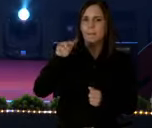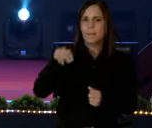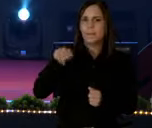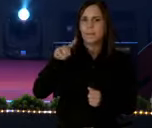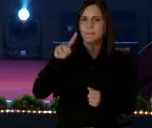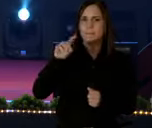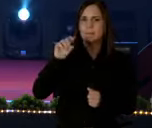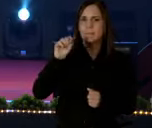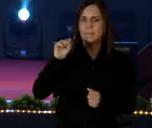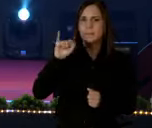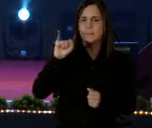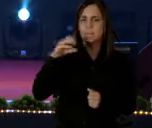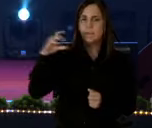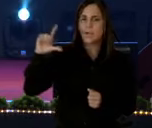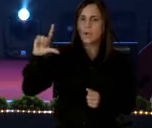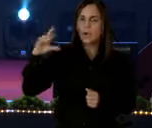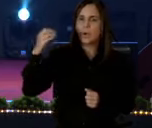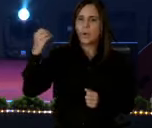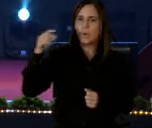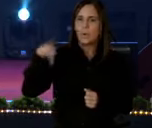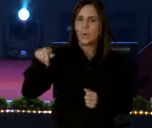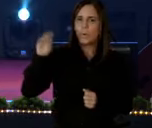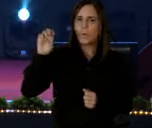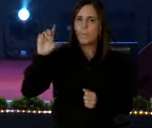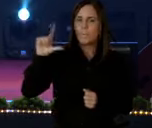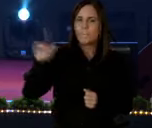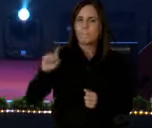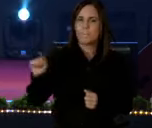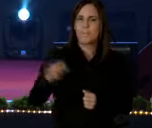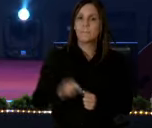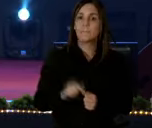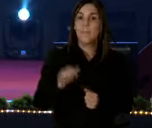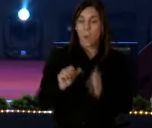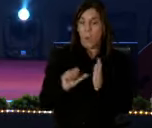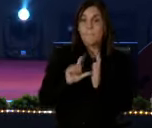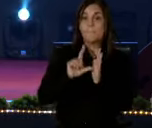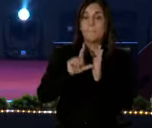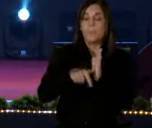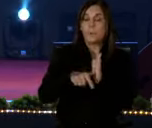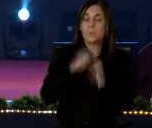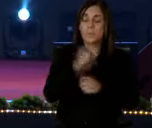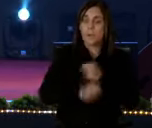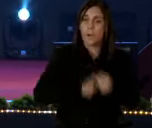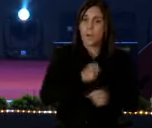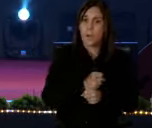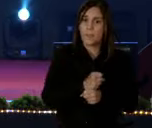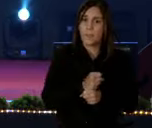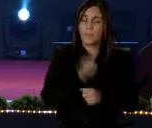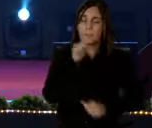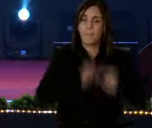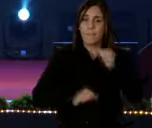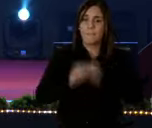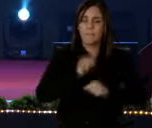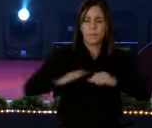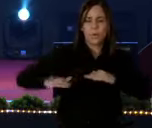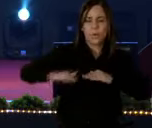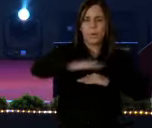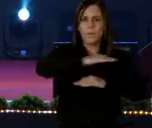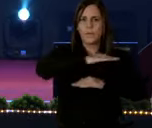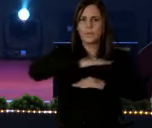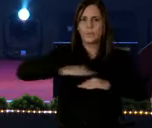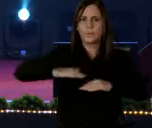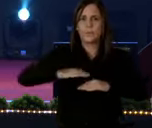diciembre. Y para que vaya apuntando la fecha, el año próximo, evento de cobertura, del 21 al 23, el profeta